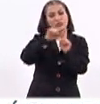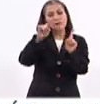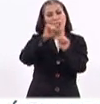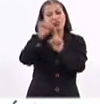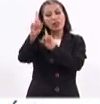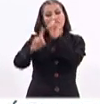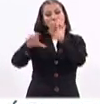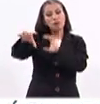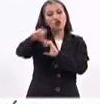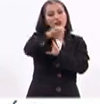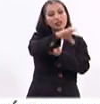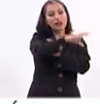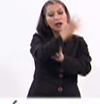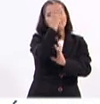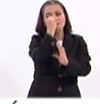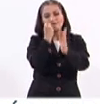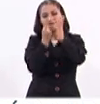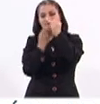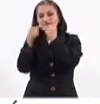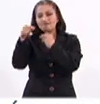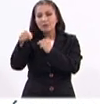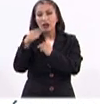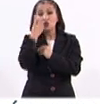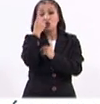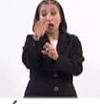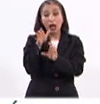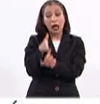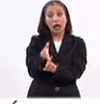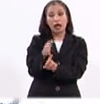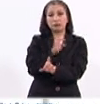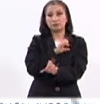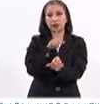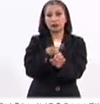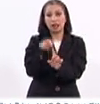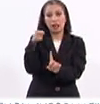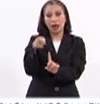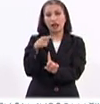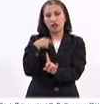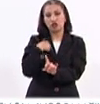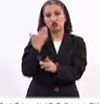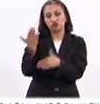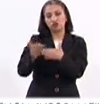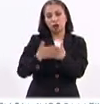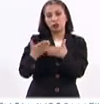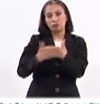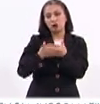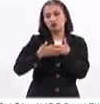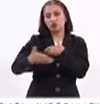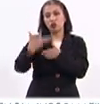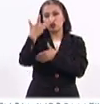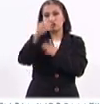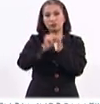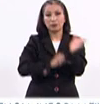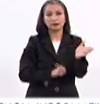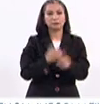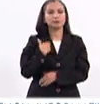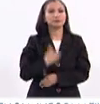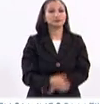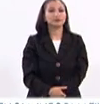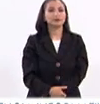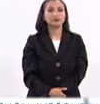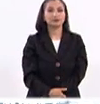diferentes deportes y obviamente en una disciplina en específico que es en la que van a llevar durante los 8 semestres de la